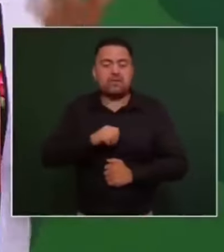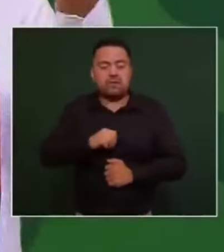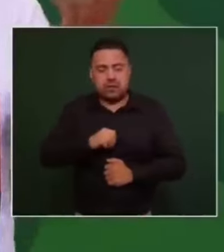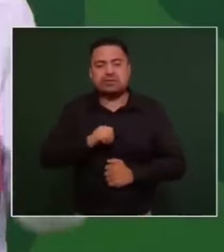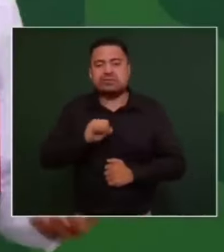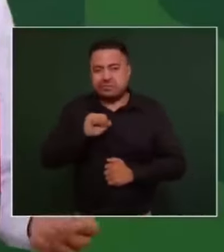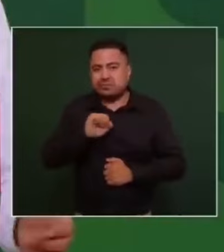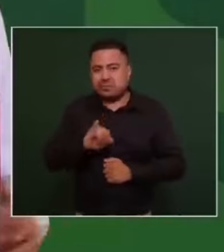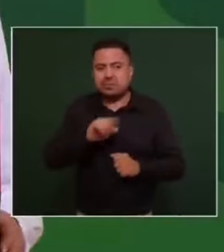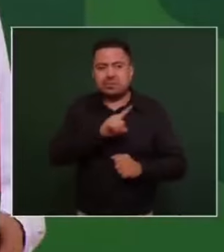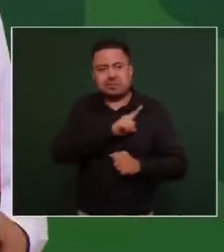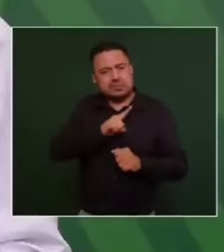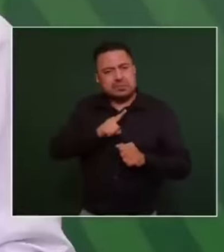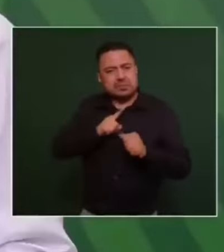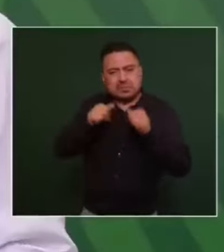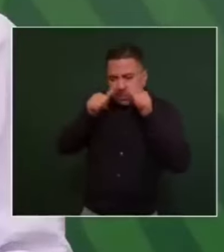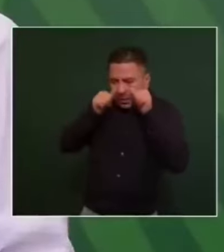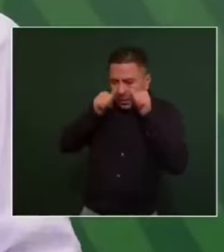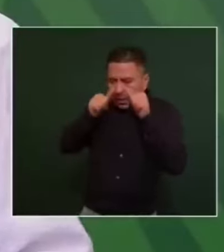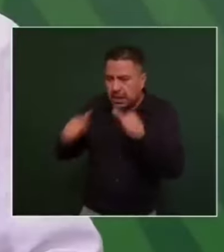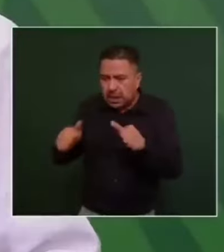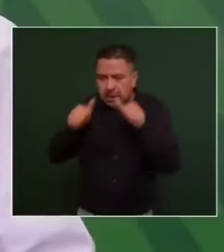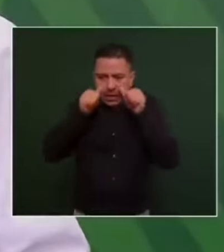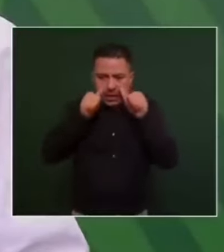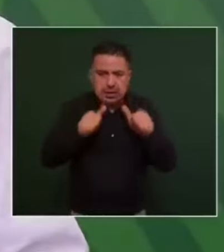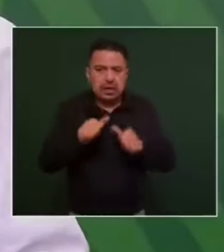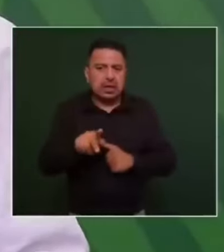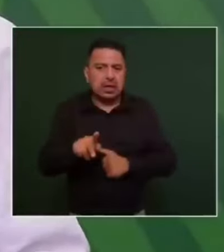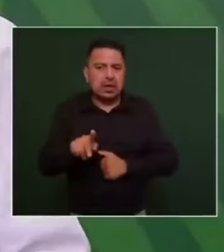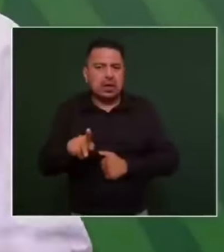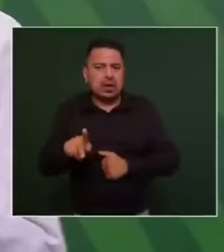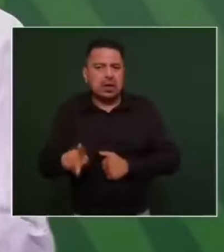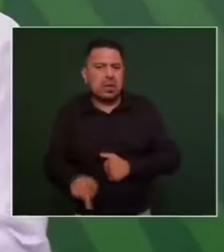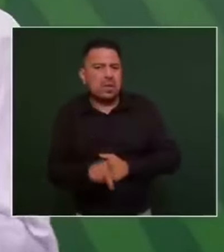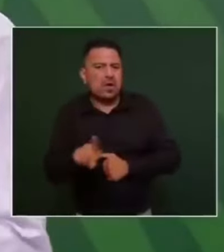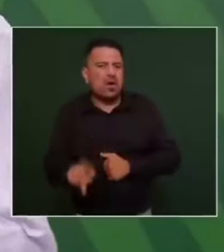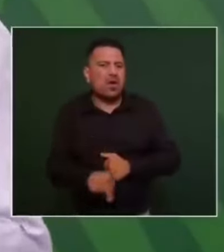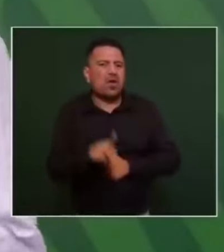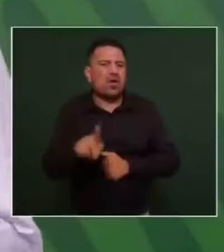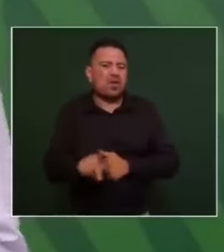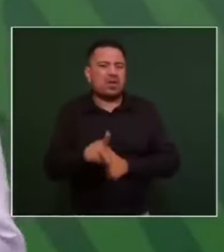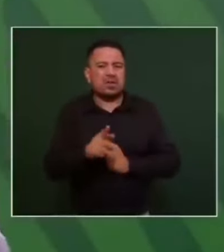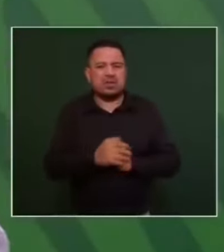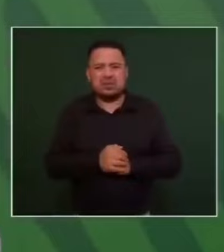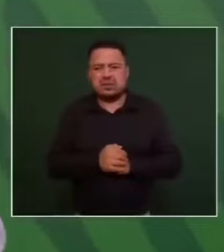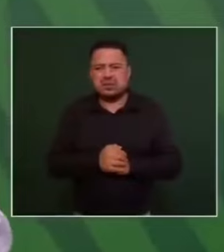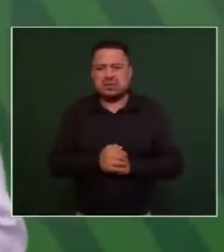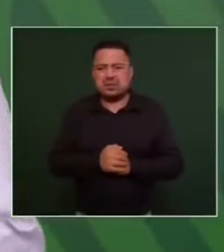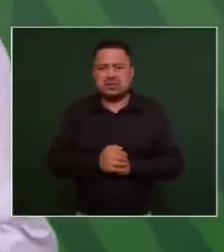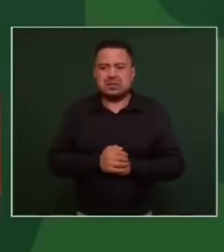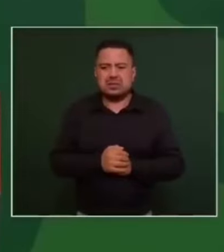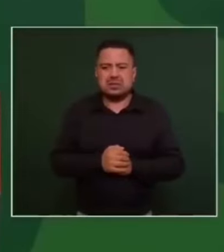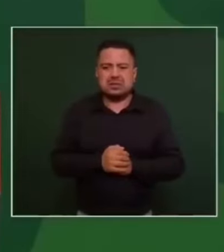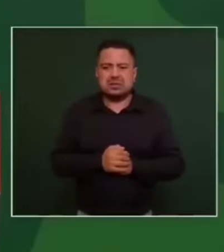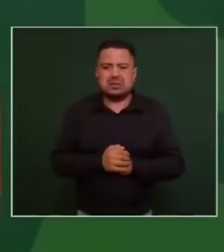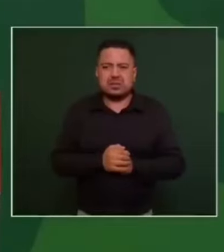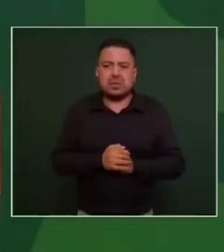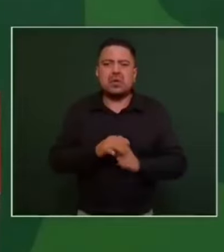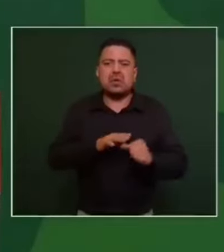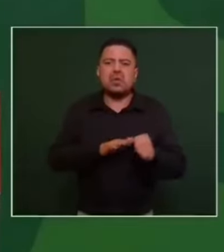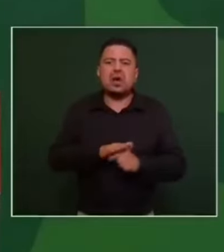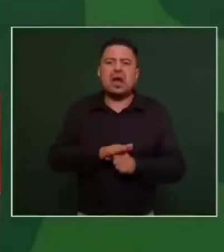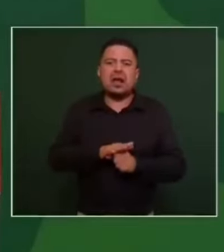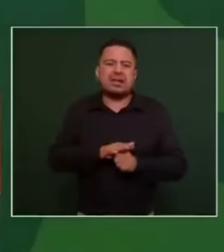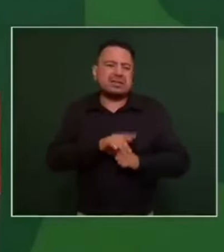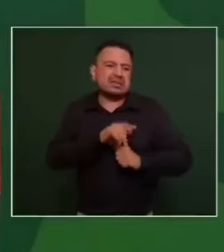de atender al pueblo. La función principal de cualquier